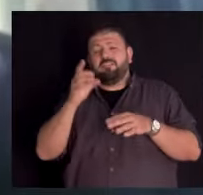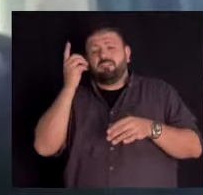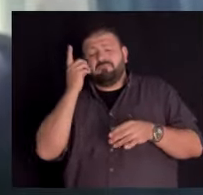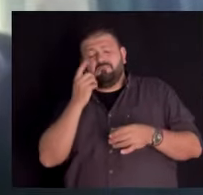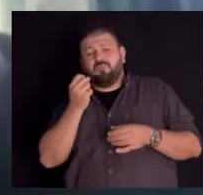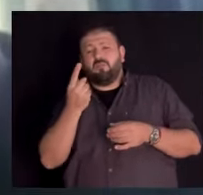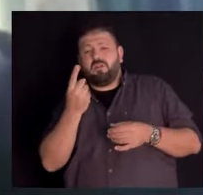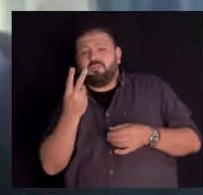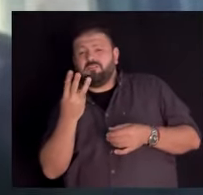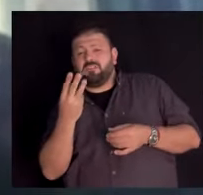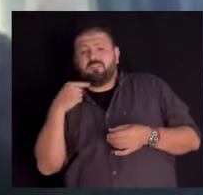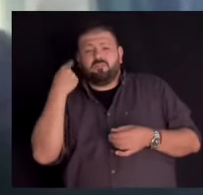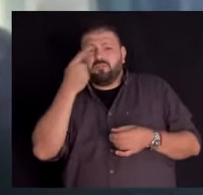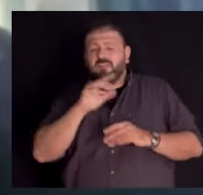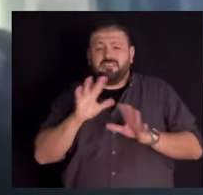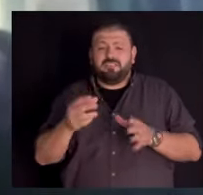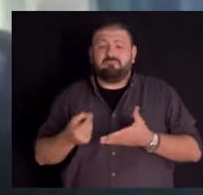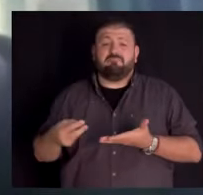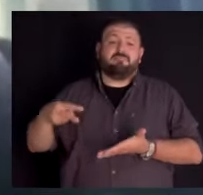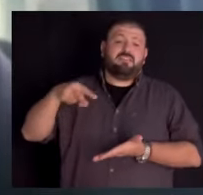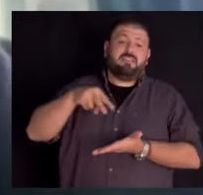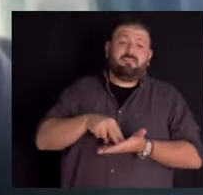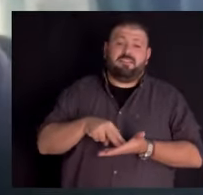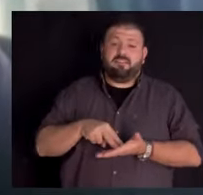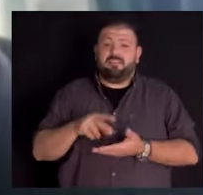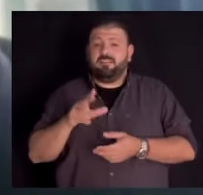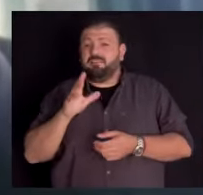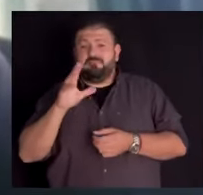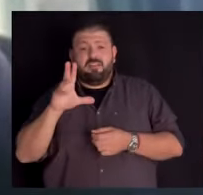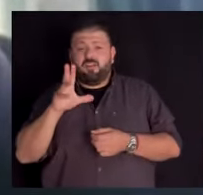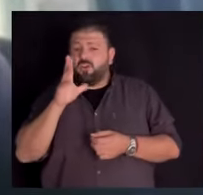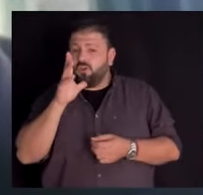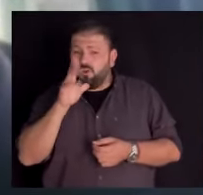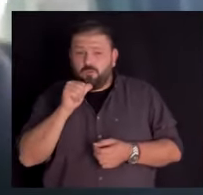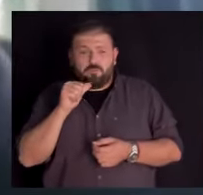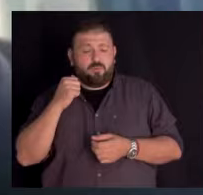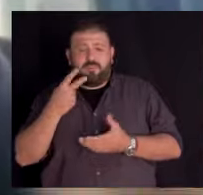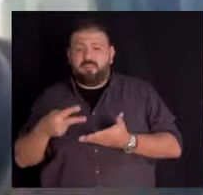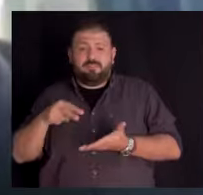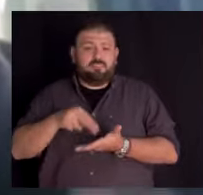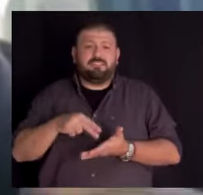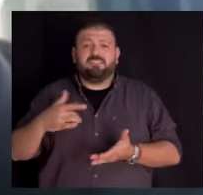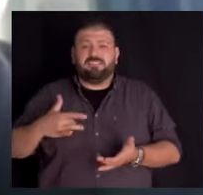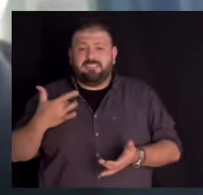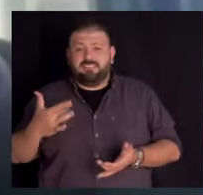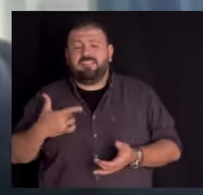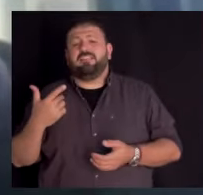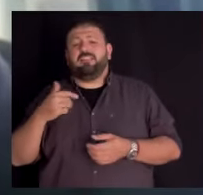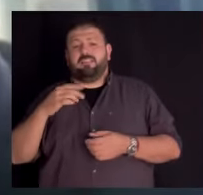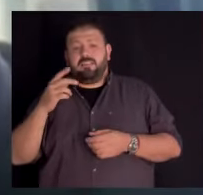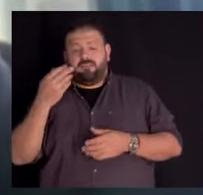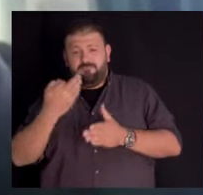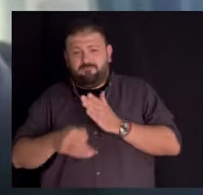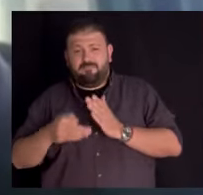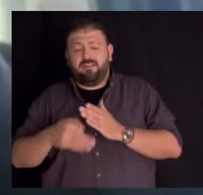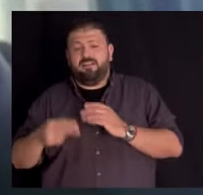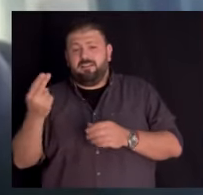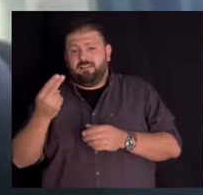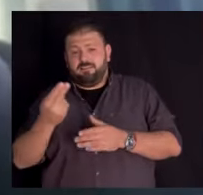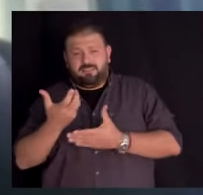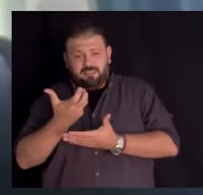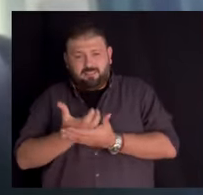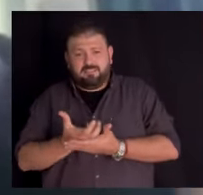levanta. Una de dos, no puede o no quiere casi ni levantarse porque siente que necesita seguir descansando,